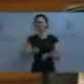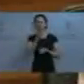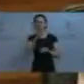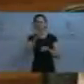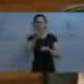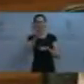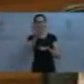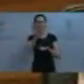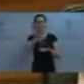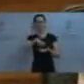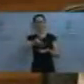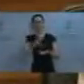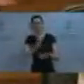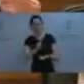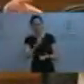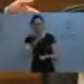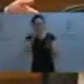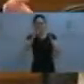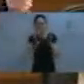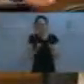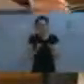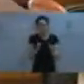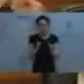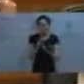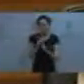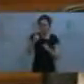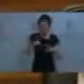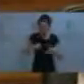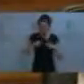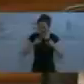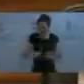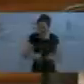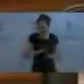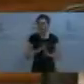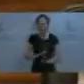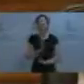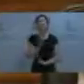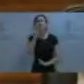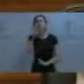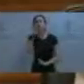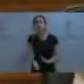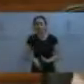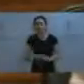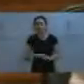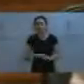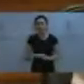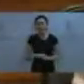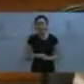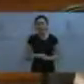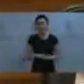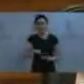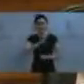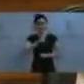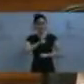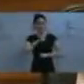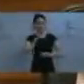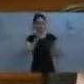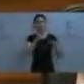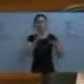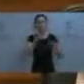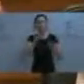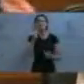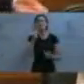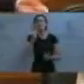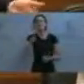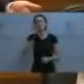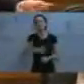difícil, bueno, la culpa siempre es de otro, pero es que solo nos pasa a nosotros, pero los que sufren son los parados, que esos 7 millones de euros que podrían intentar ayudarles a encontrar un